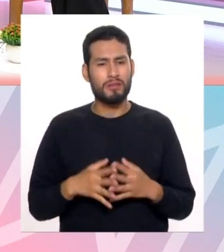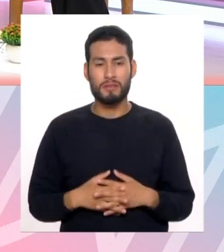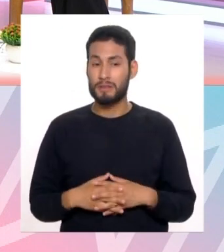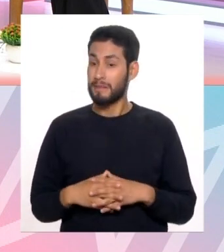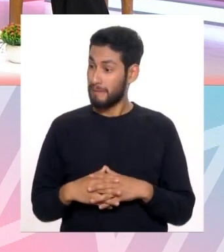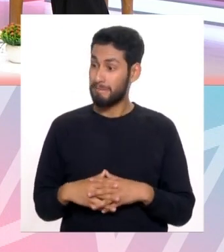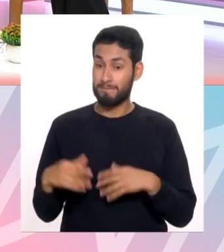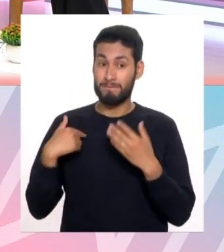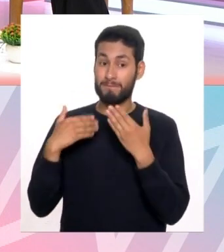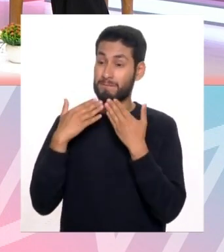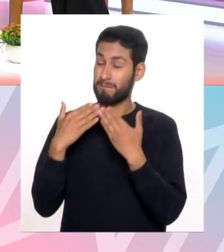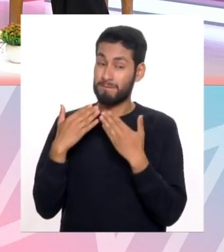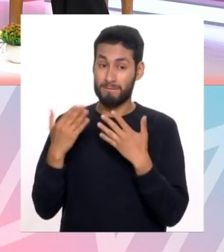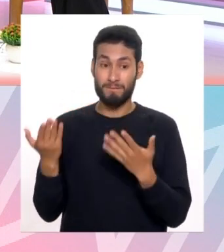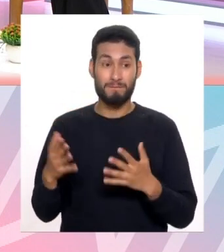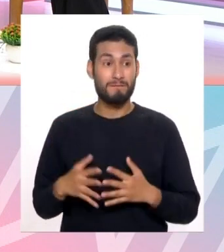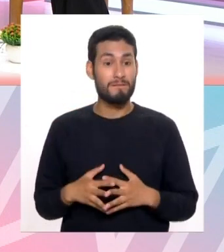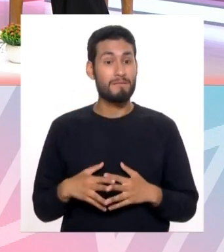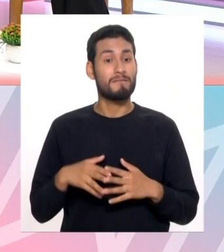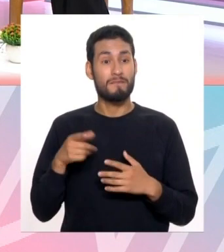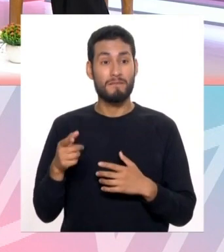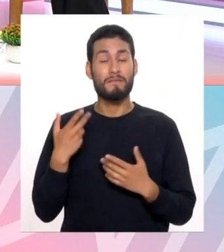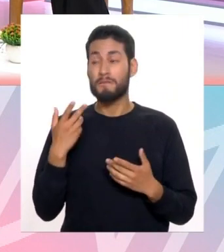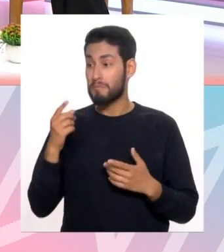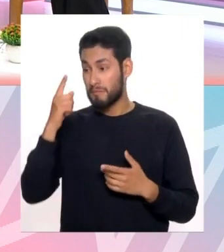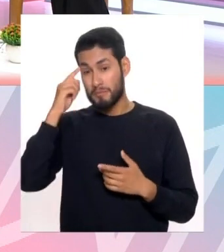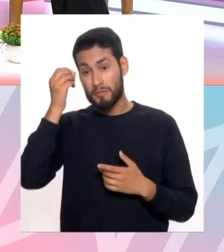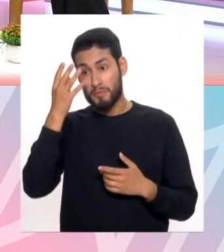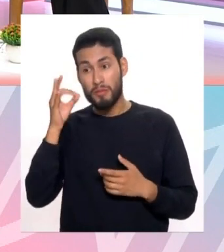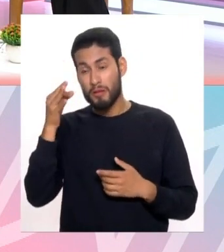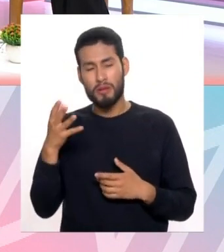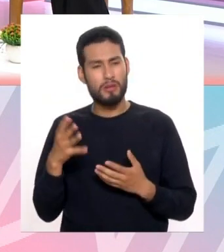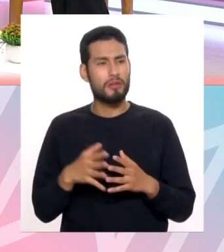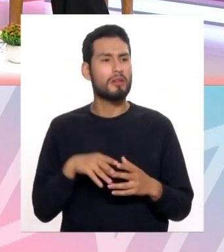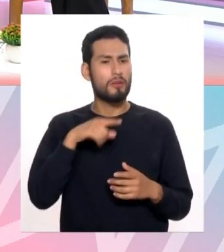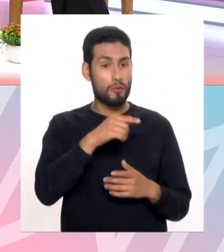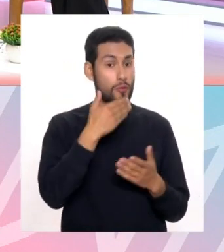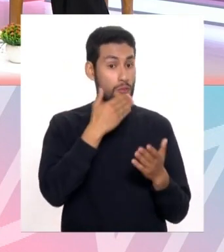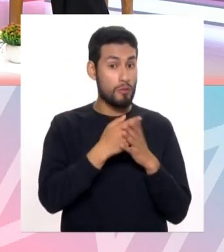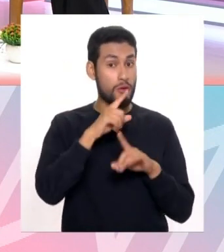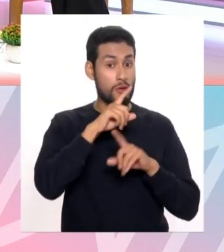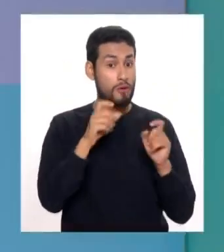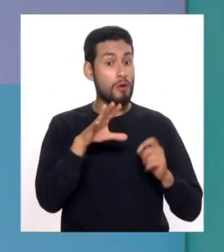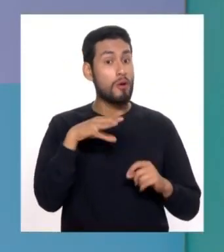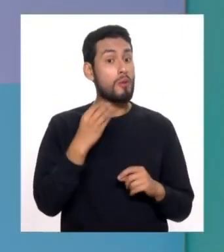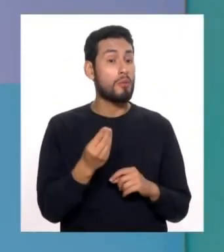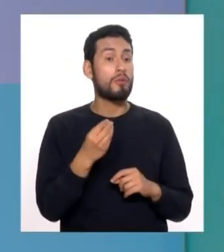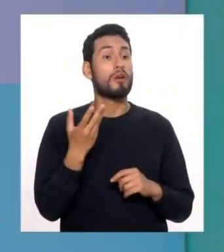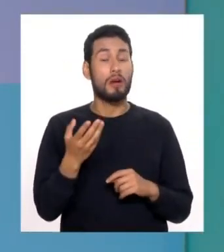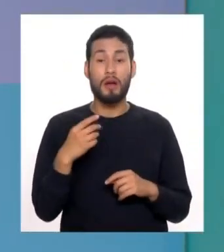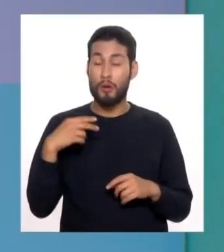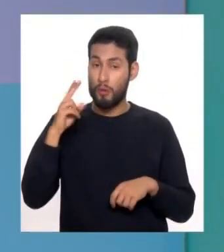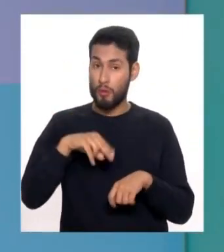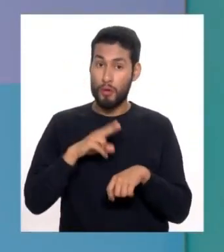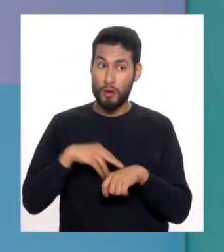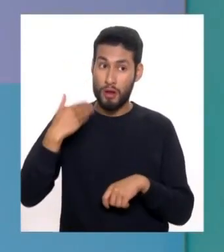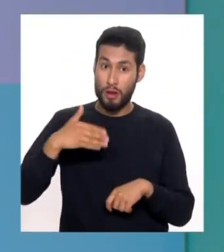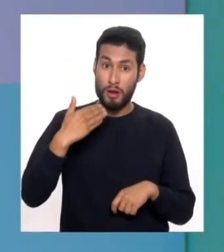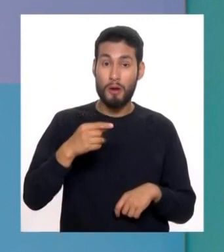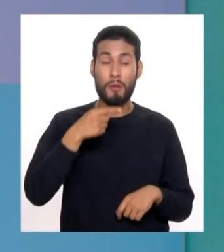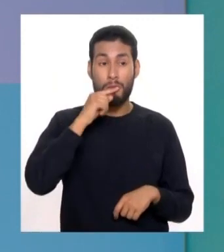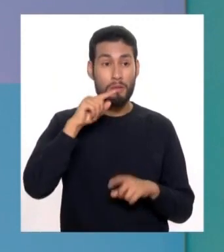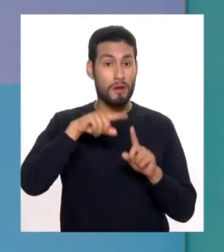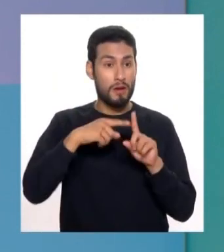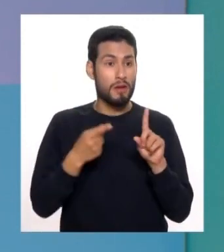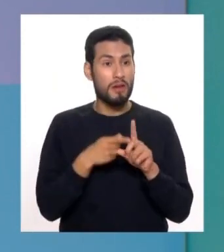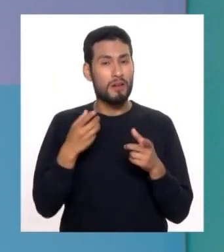Liz, muchas gracias. ¿Mito o realidad? Claro, es una buena pregunta porque en la vida diaria, cuando la mujer está embarazada, es